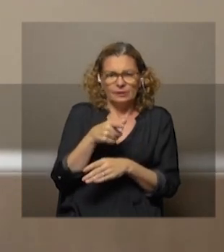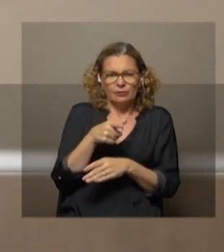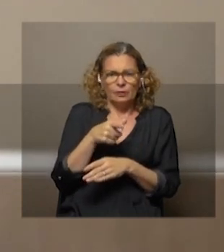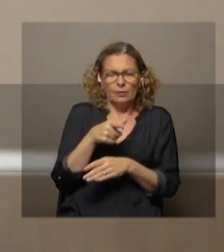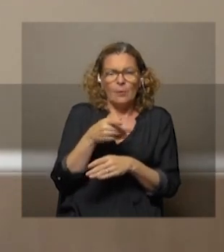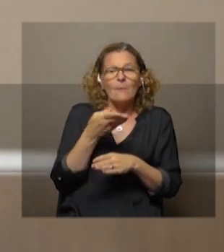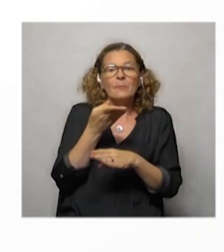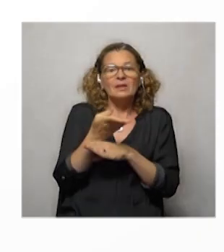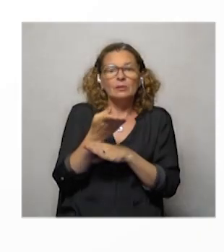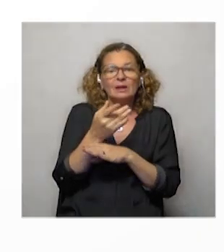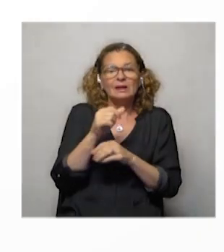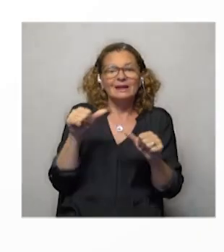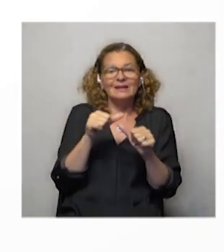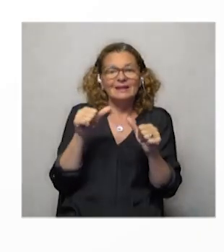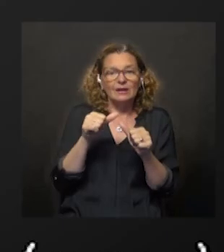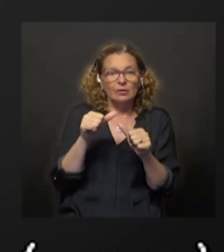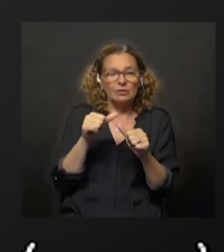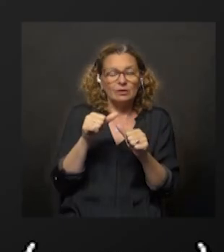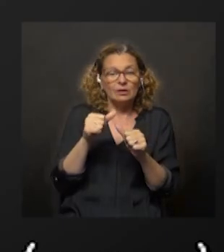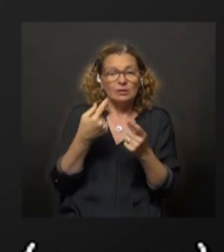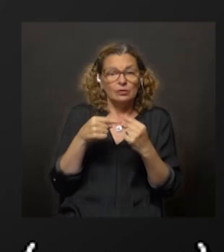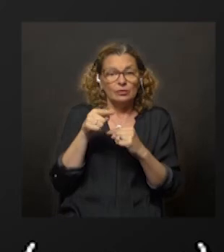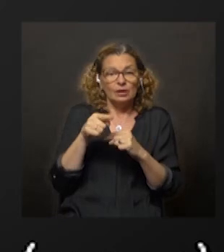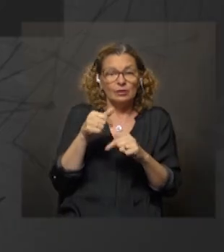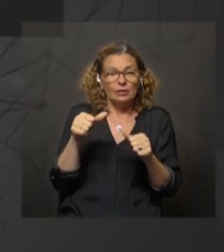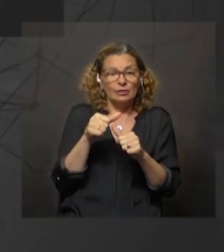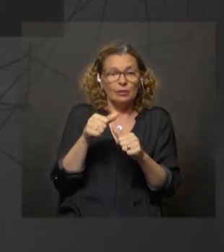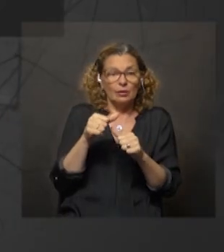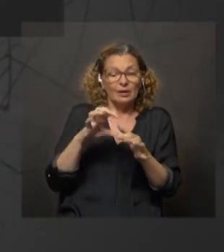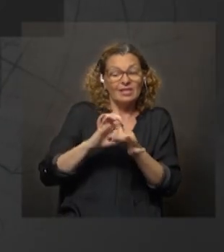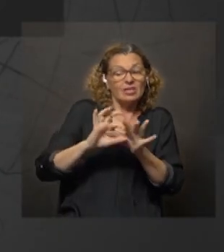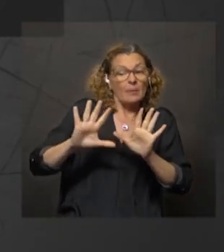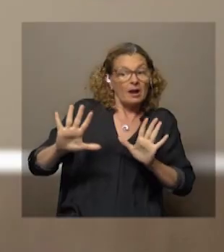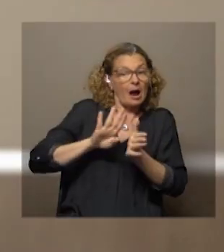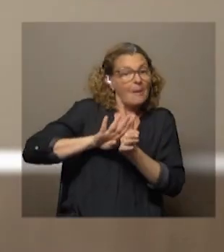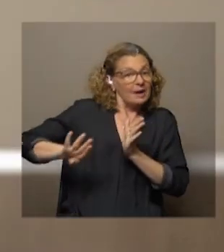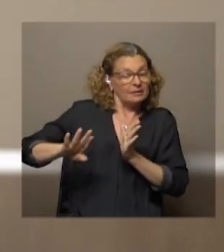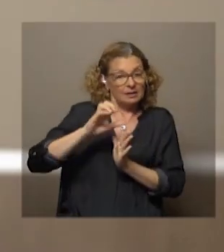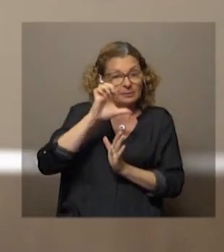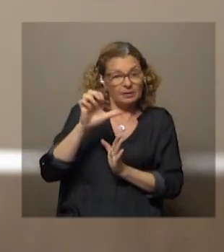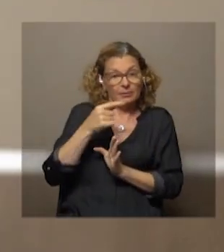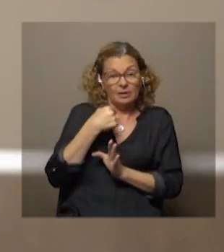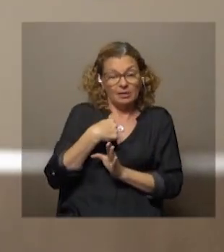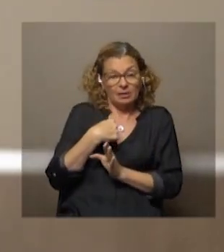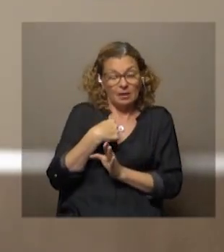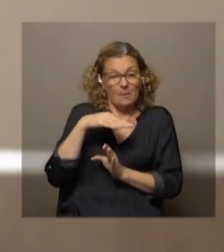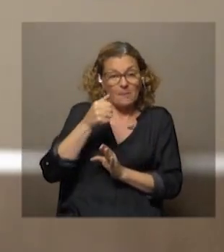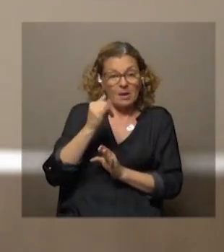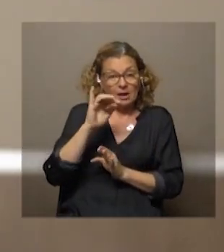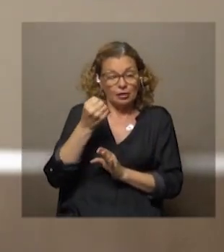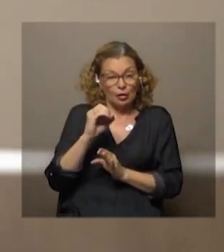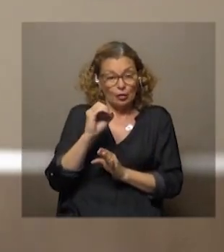un pedido que él le hicieron y por lo tanto él lo hizo en forma claramente independiente a la empresa y me dice Mario este